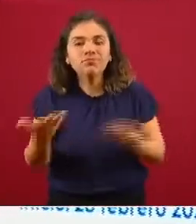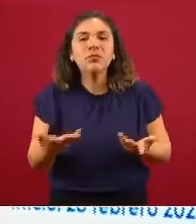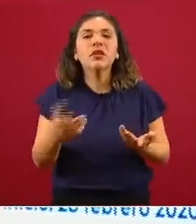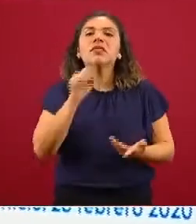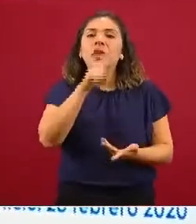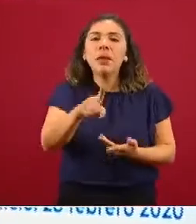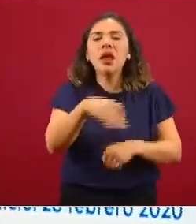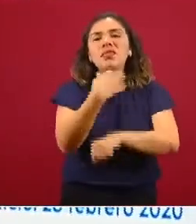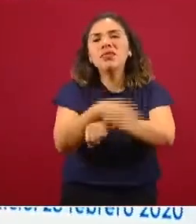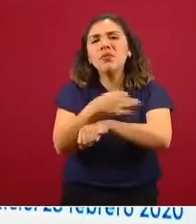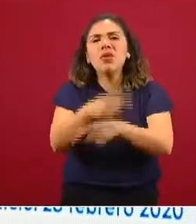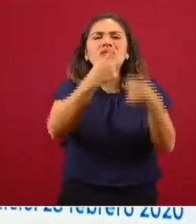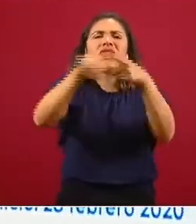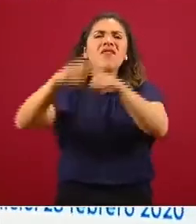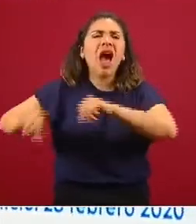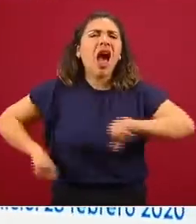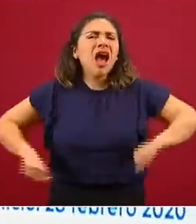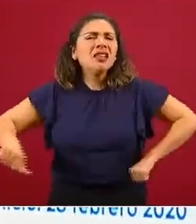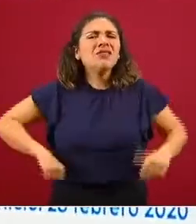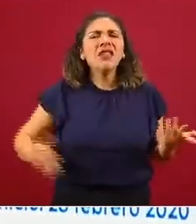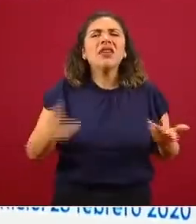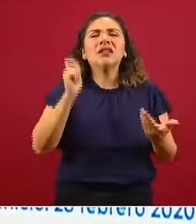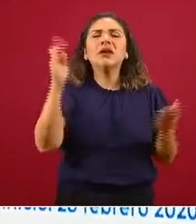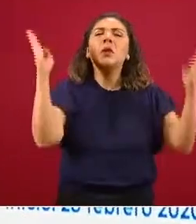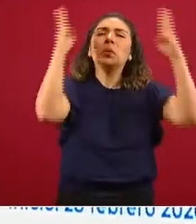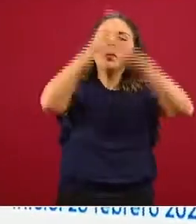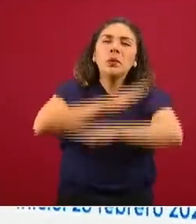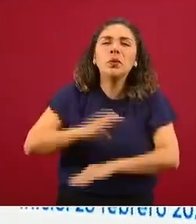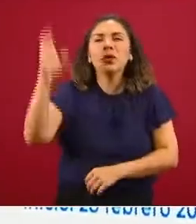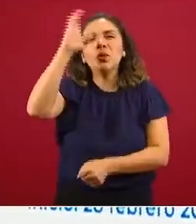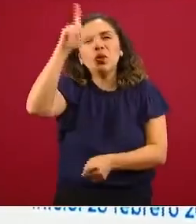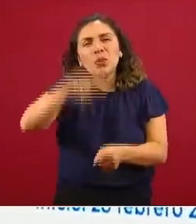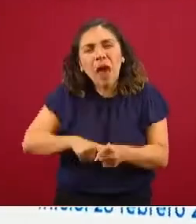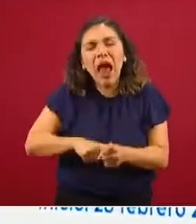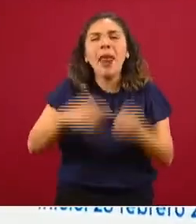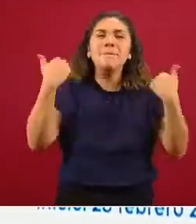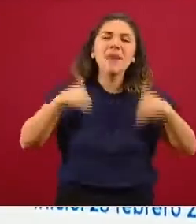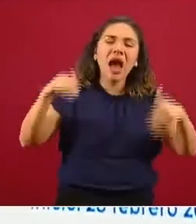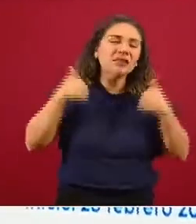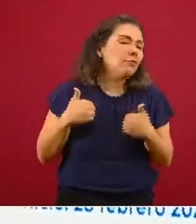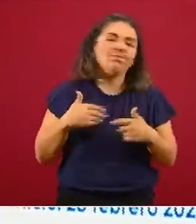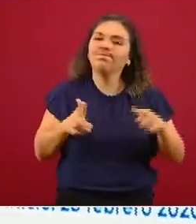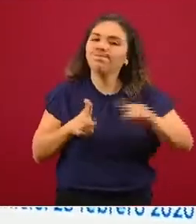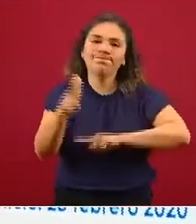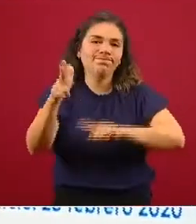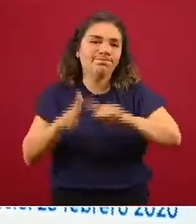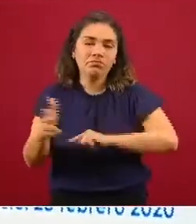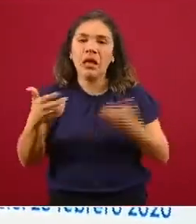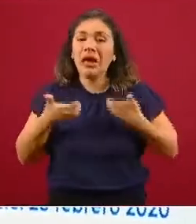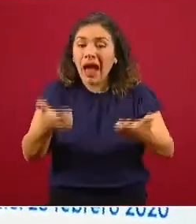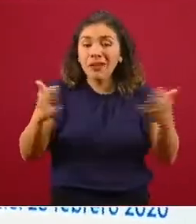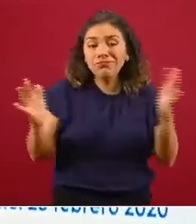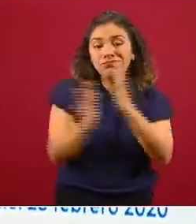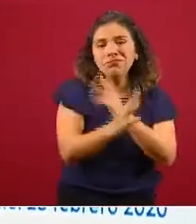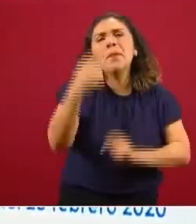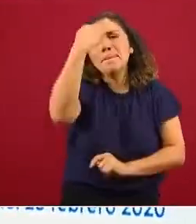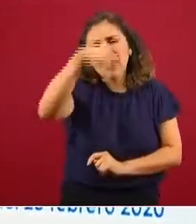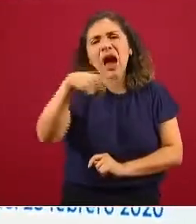se suspenden temporalmente diversas actividades recreativas, culturales, de esparcimiento en el espacio público. El